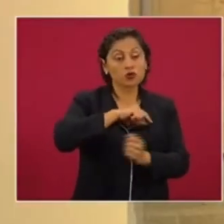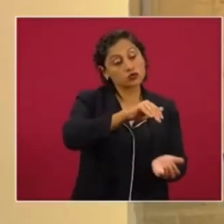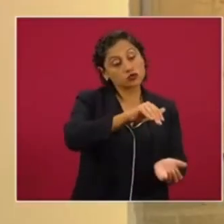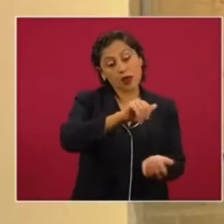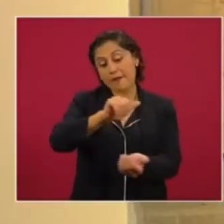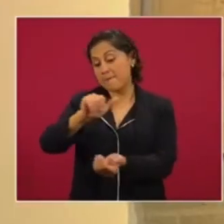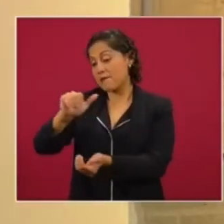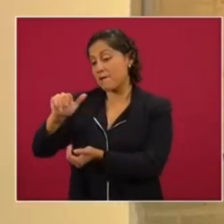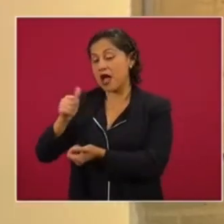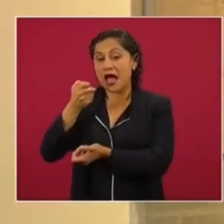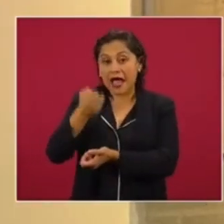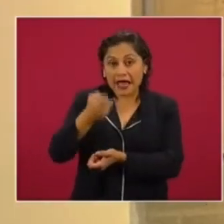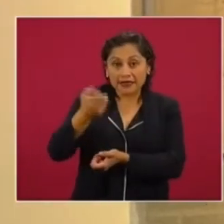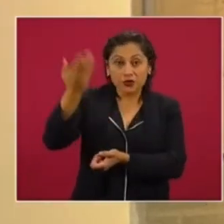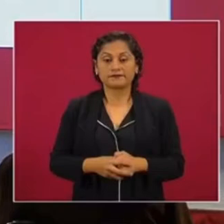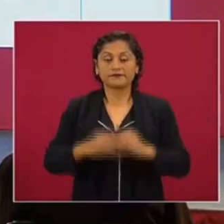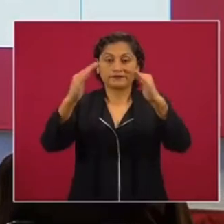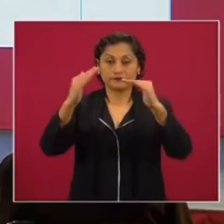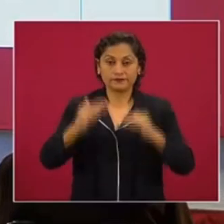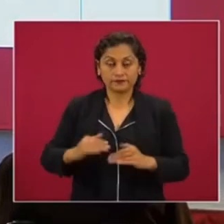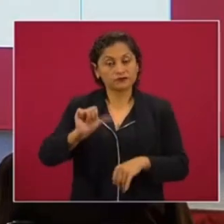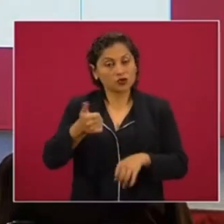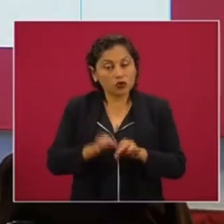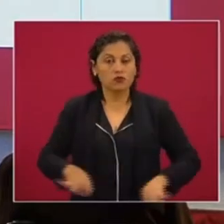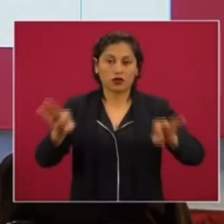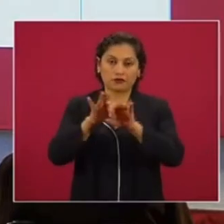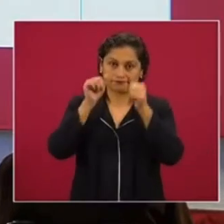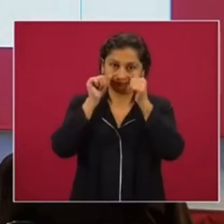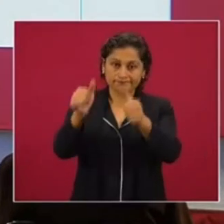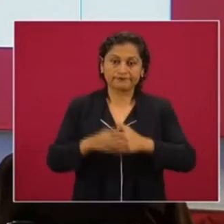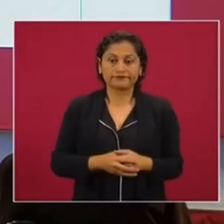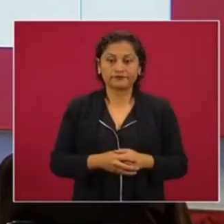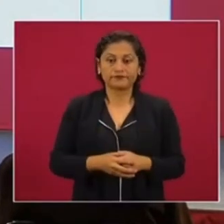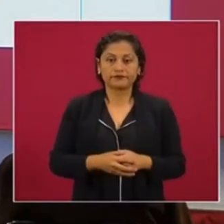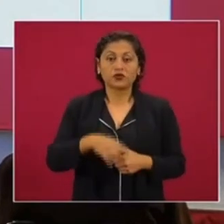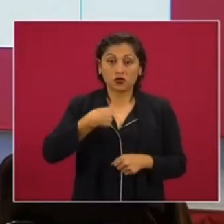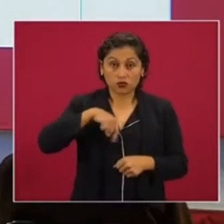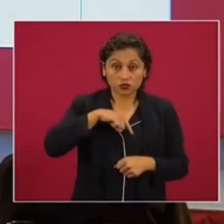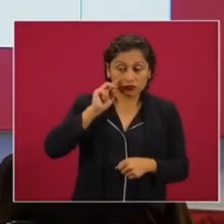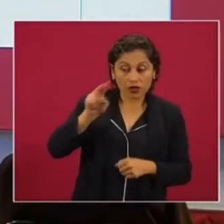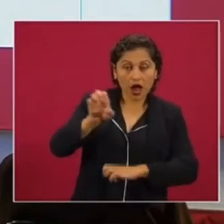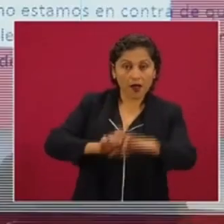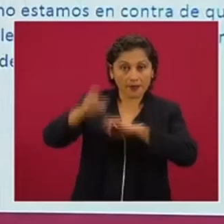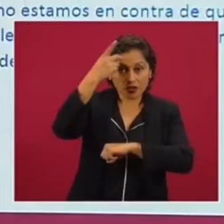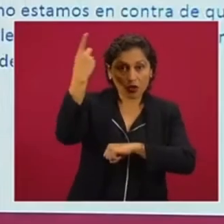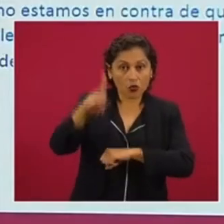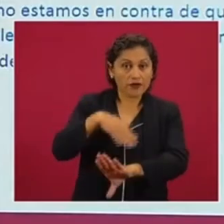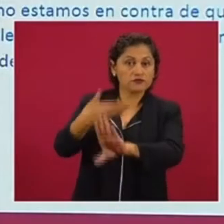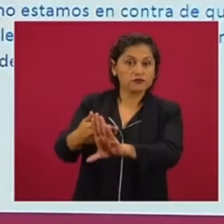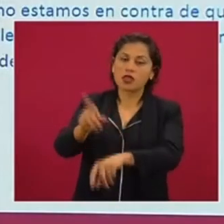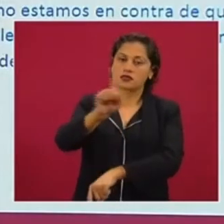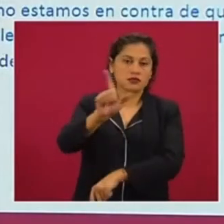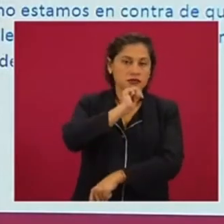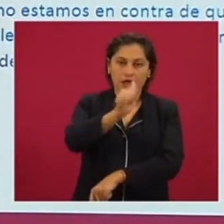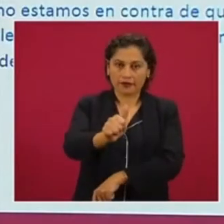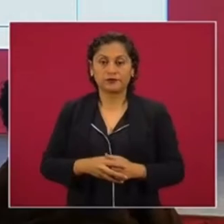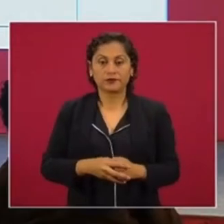la compra de ese bien superfluo. No estamos en contra de los empresarios. Estamos en contra de los corruptos.